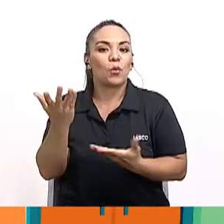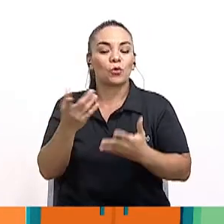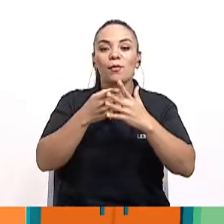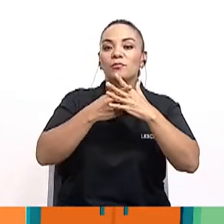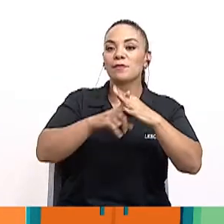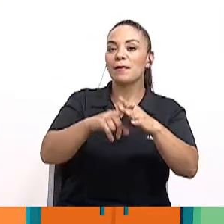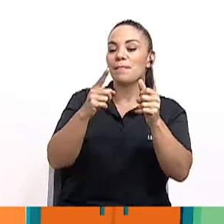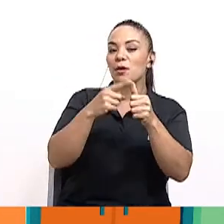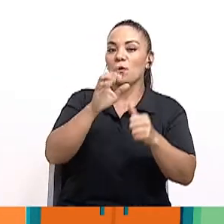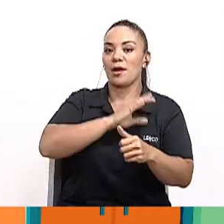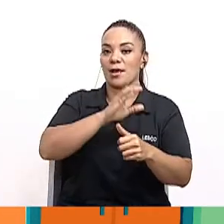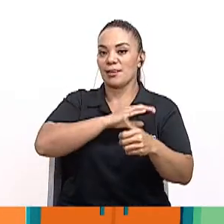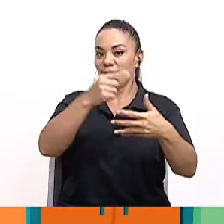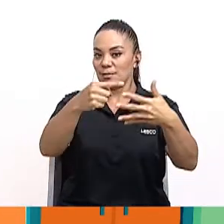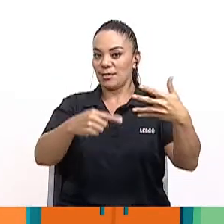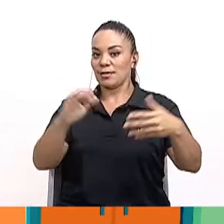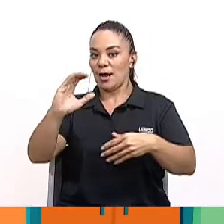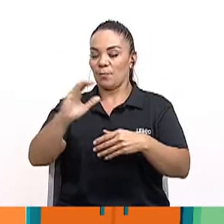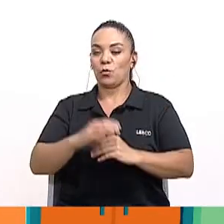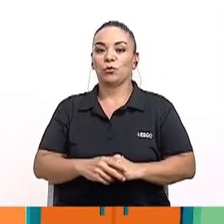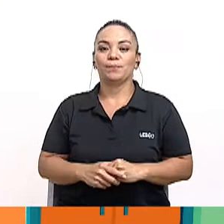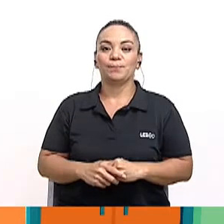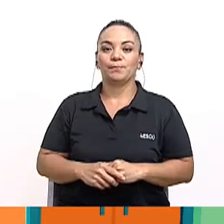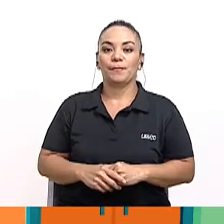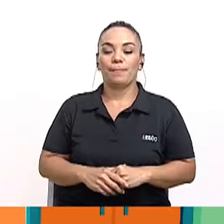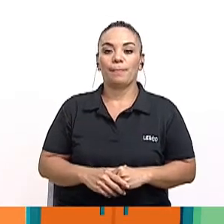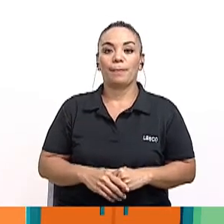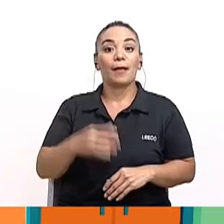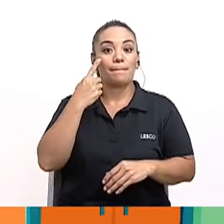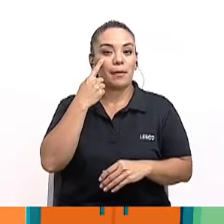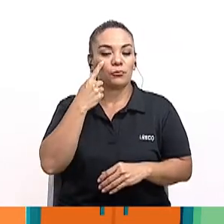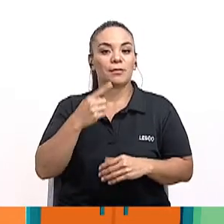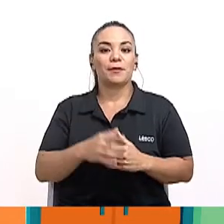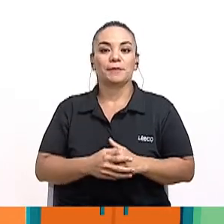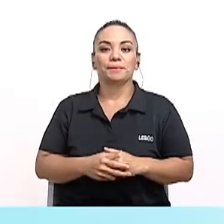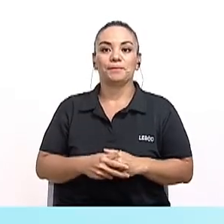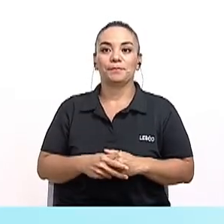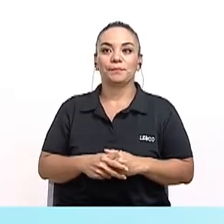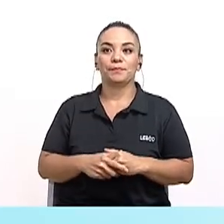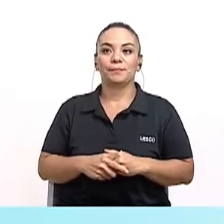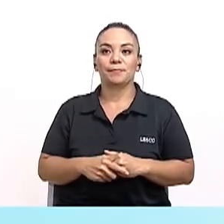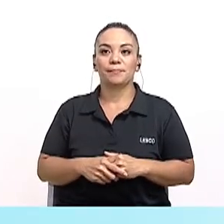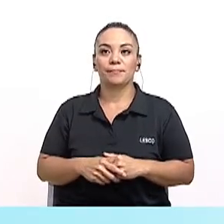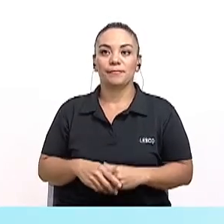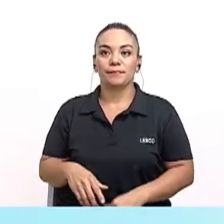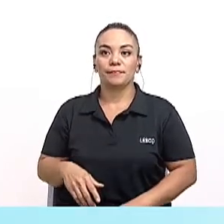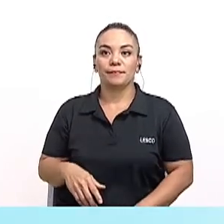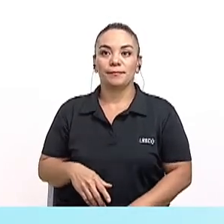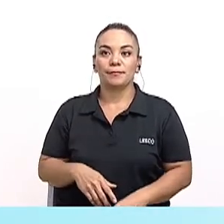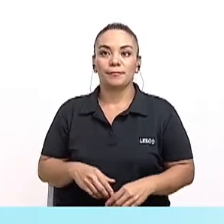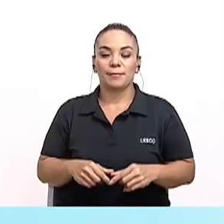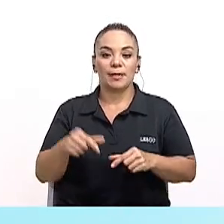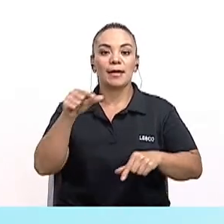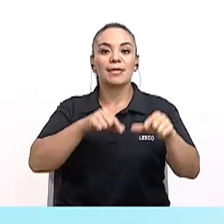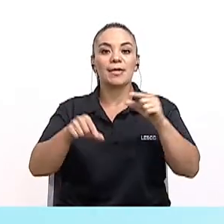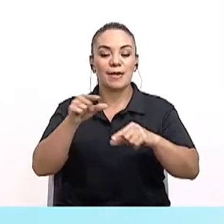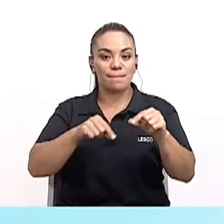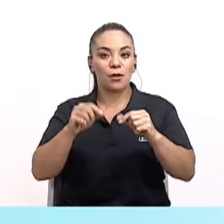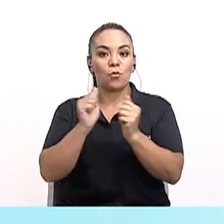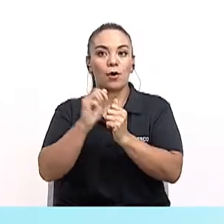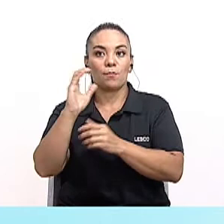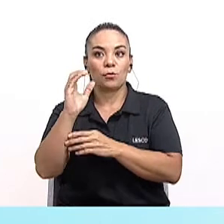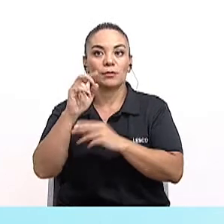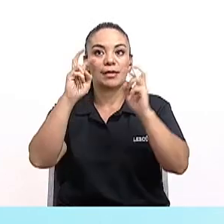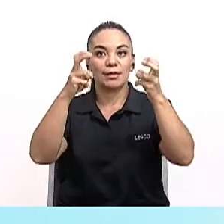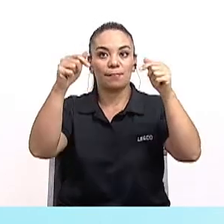las características del carbono. Entonces vamos a comenzar viéndolo de la siguiente forma. La química orgánica es el tema que